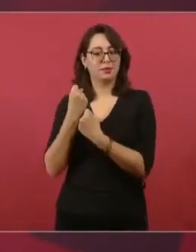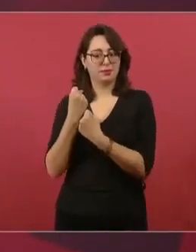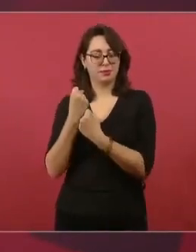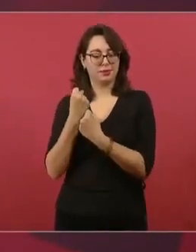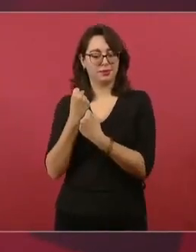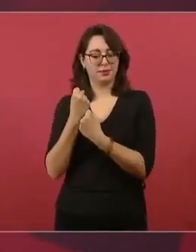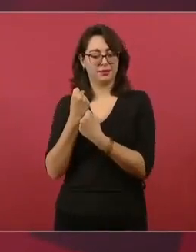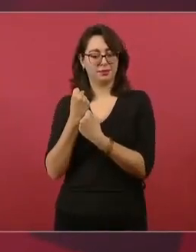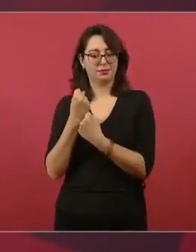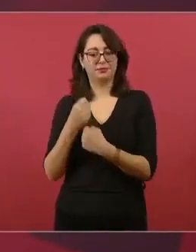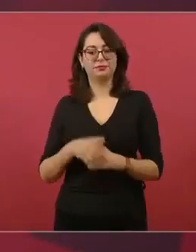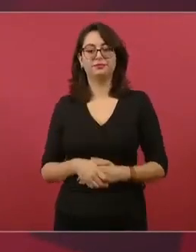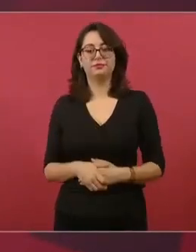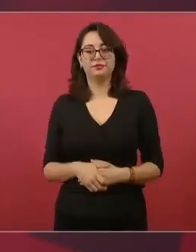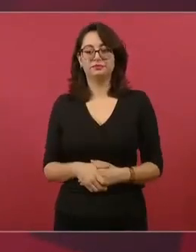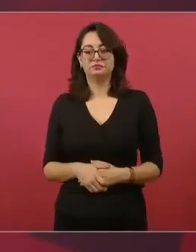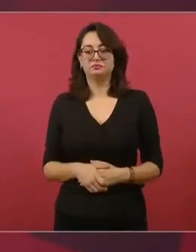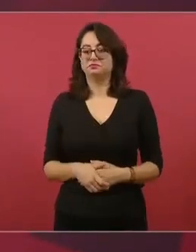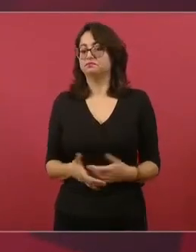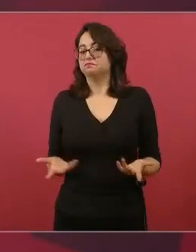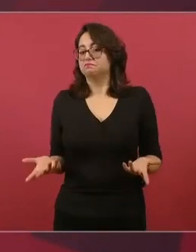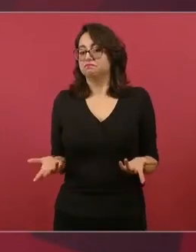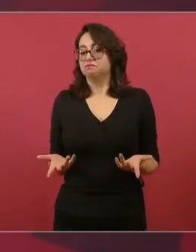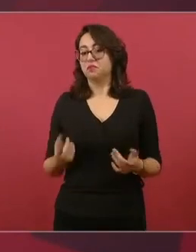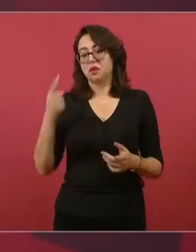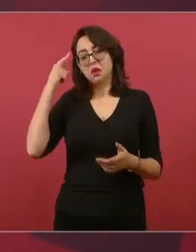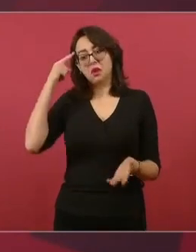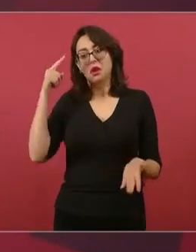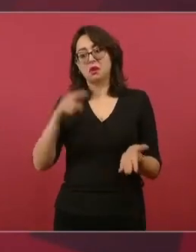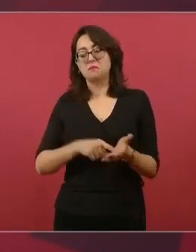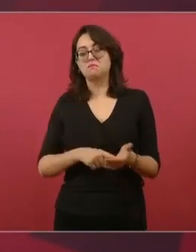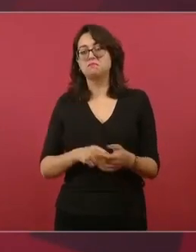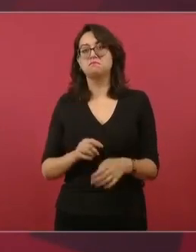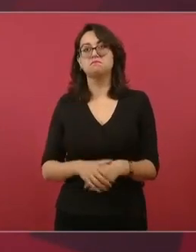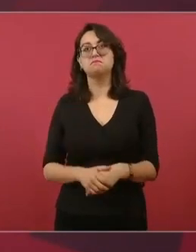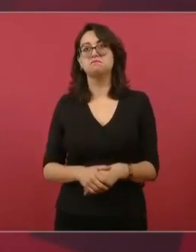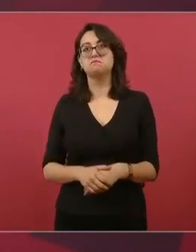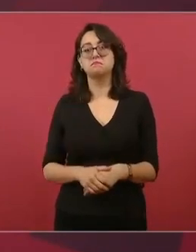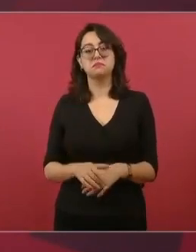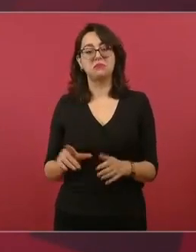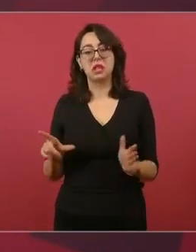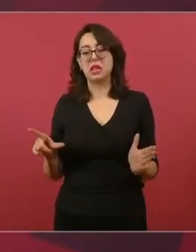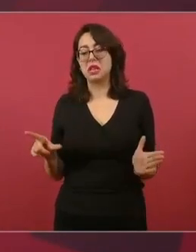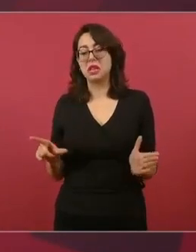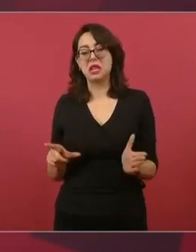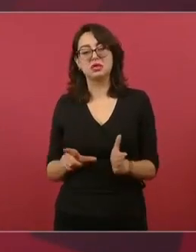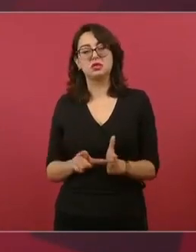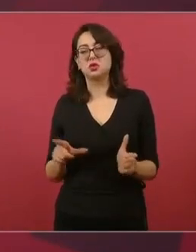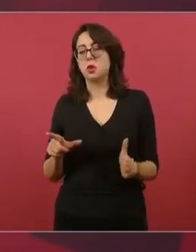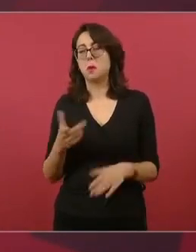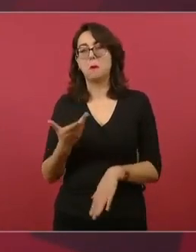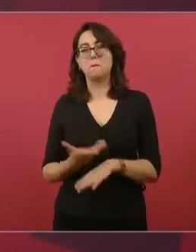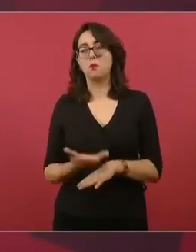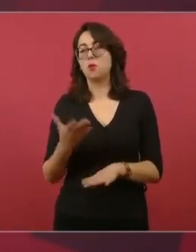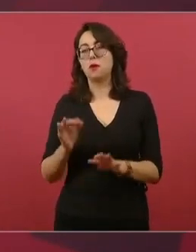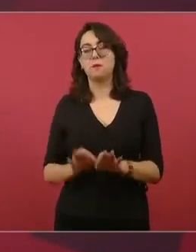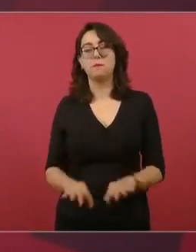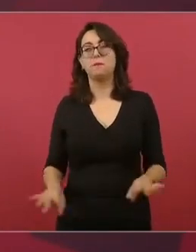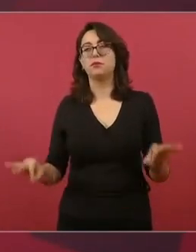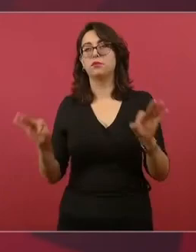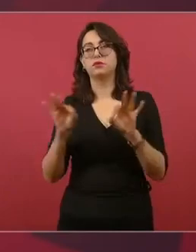se sintetiza en algunas frases, ¿no? Una